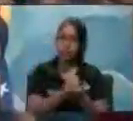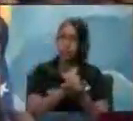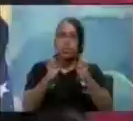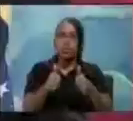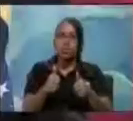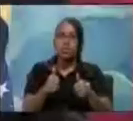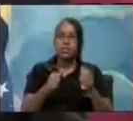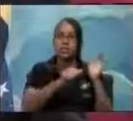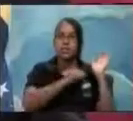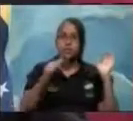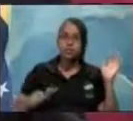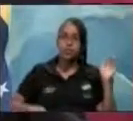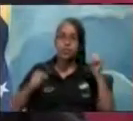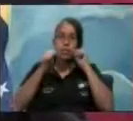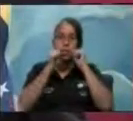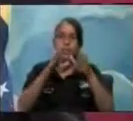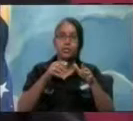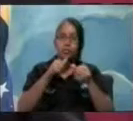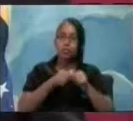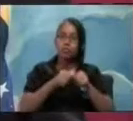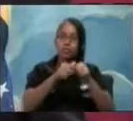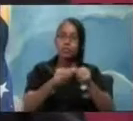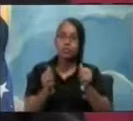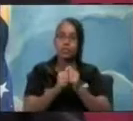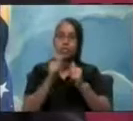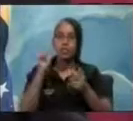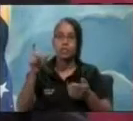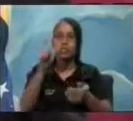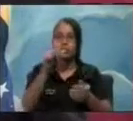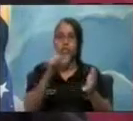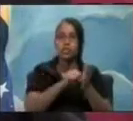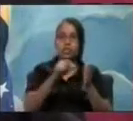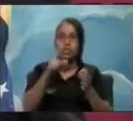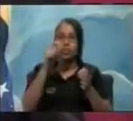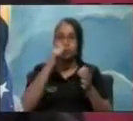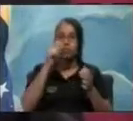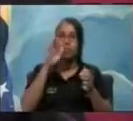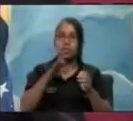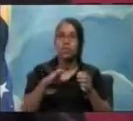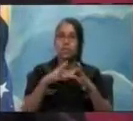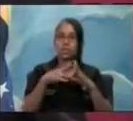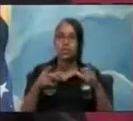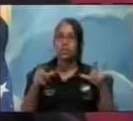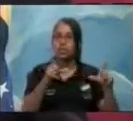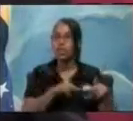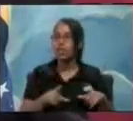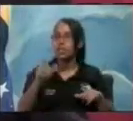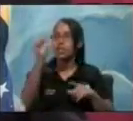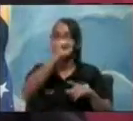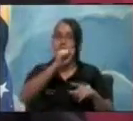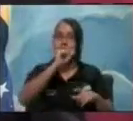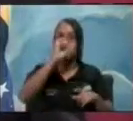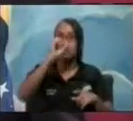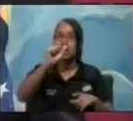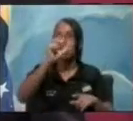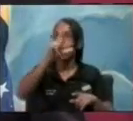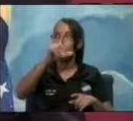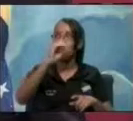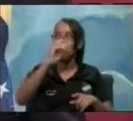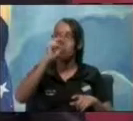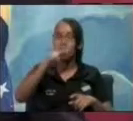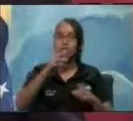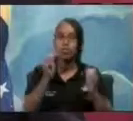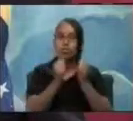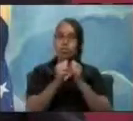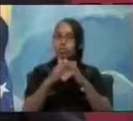Que el Señor nos bendiga. Continuamos con esta enseñanza donde Pedro está allí en el pórtico de Salomón con su tremendo discurso